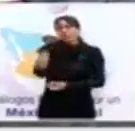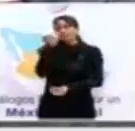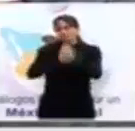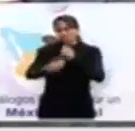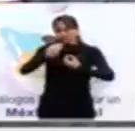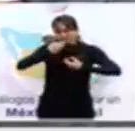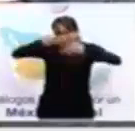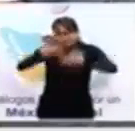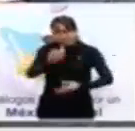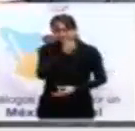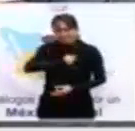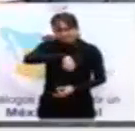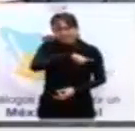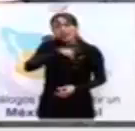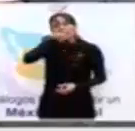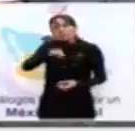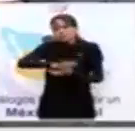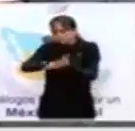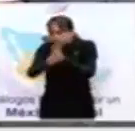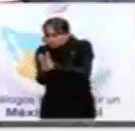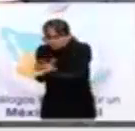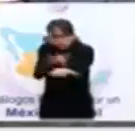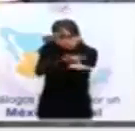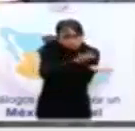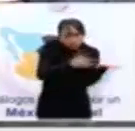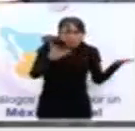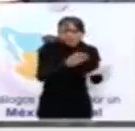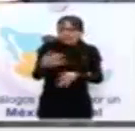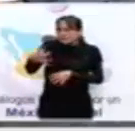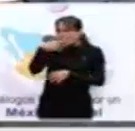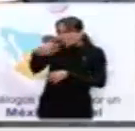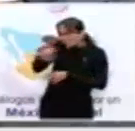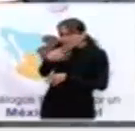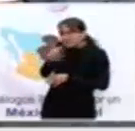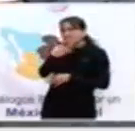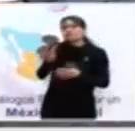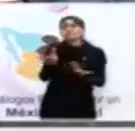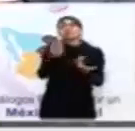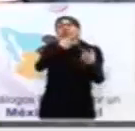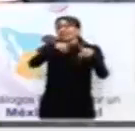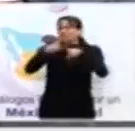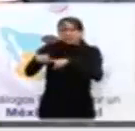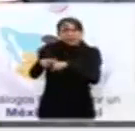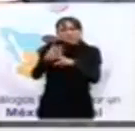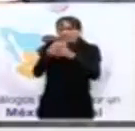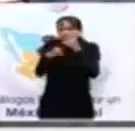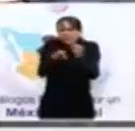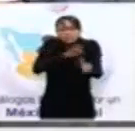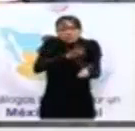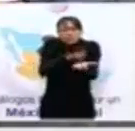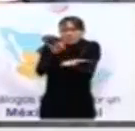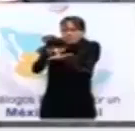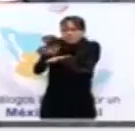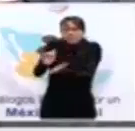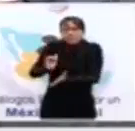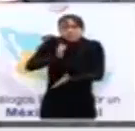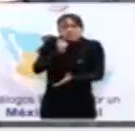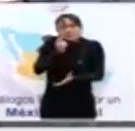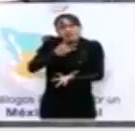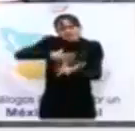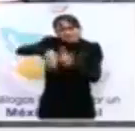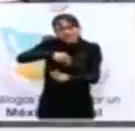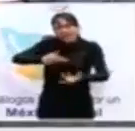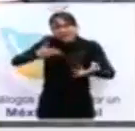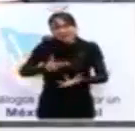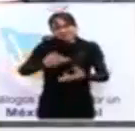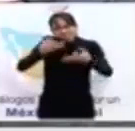producción la generación de productos para otra serie de materiales? Pero más allá, hay